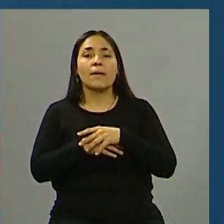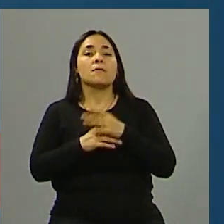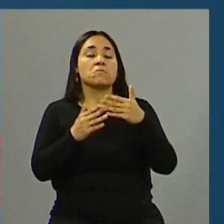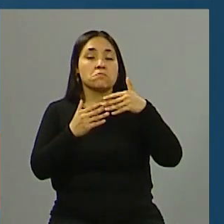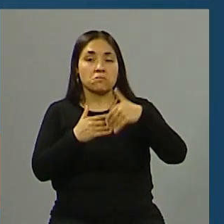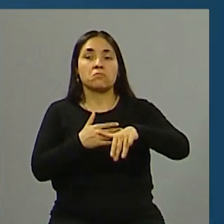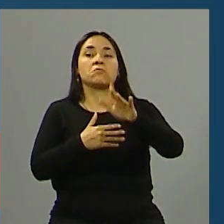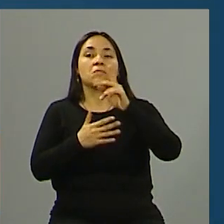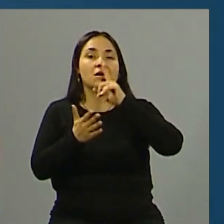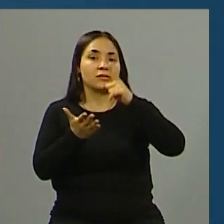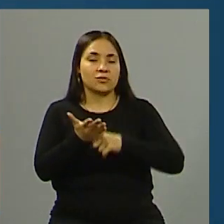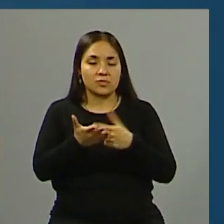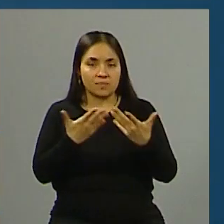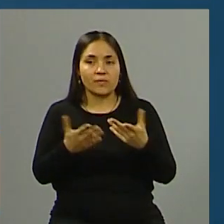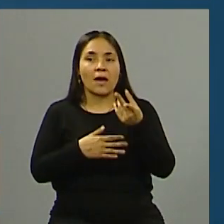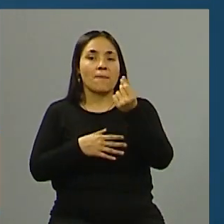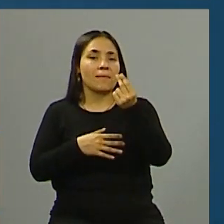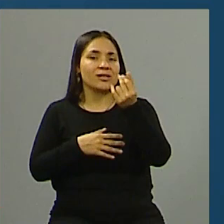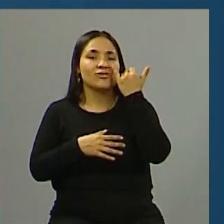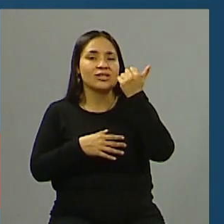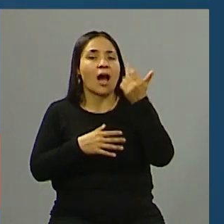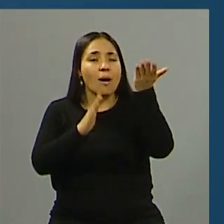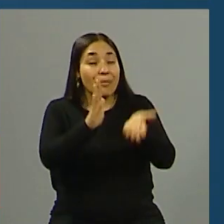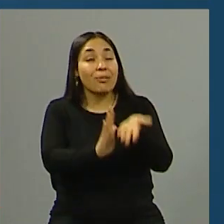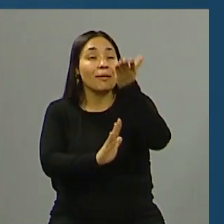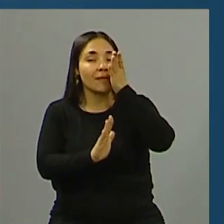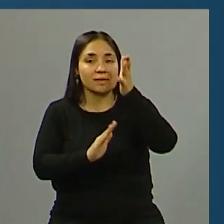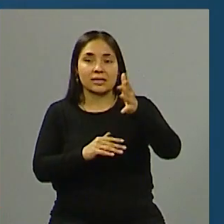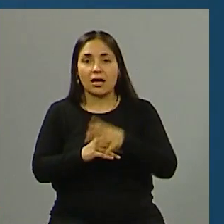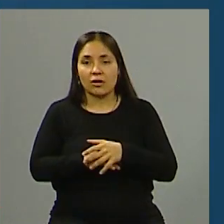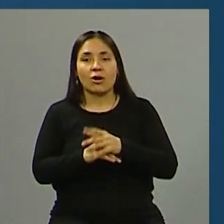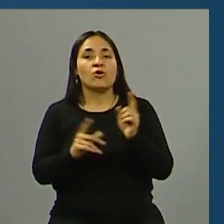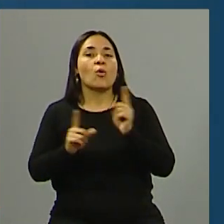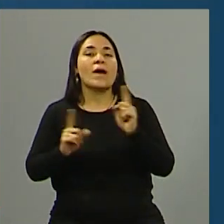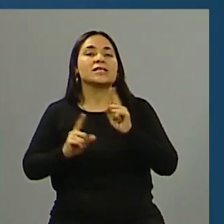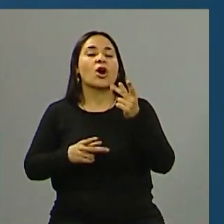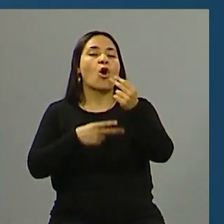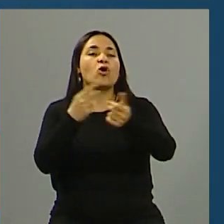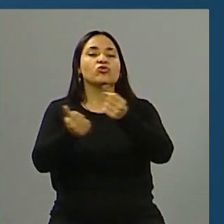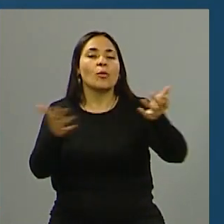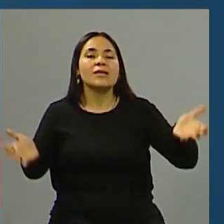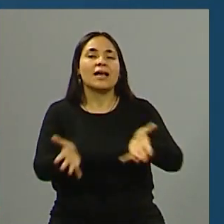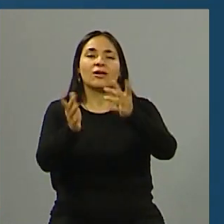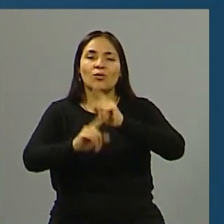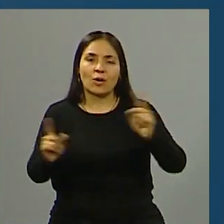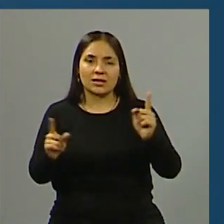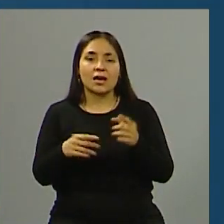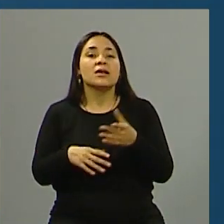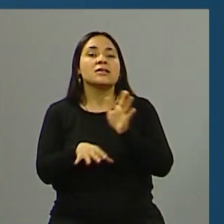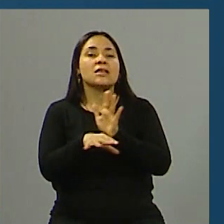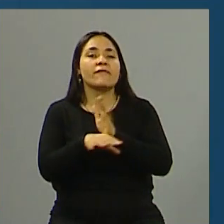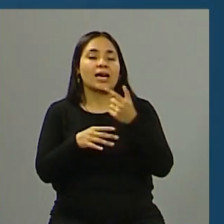precios y un poco más, entonces no vamos a hablar de incentivar el consumo, estamos hablando de poder recuperar lo que se perdió la semana